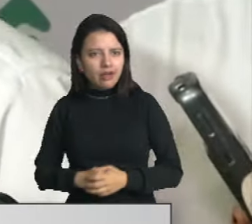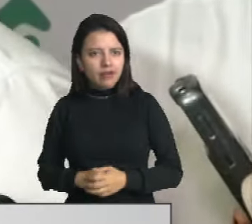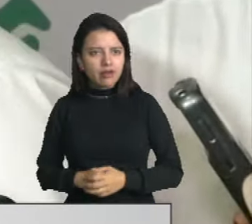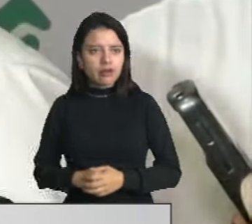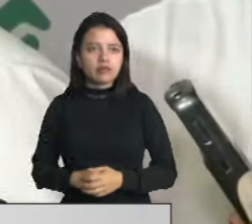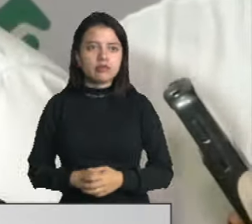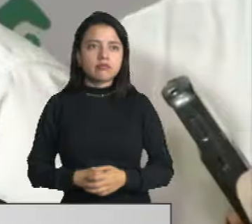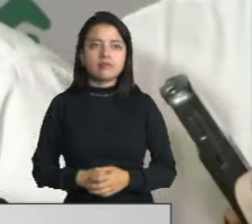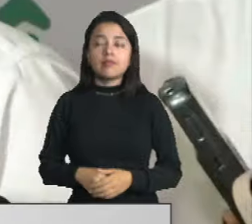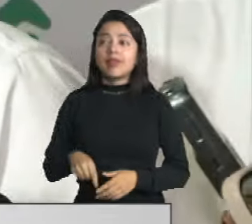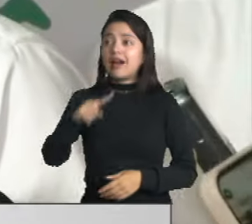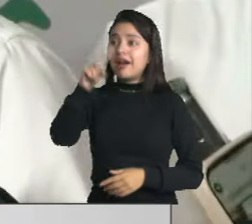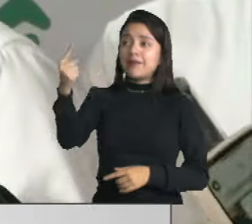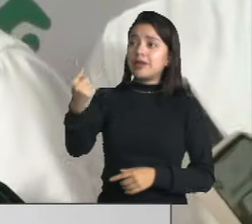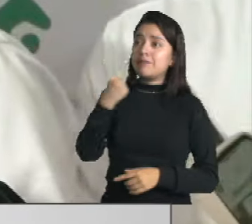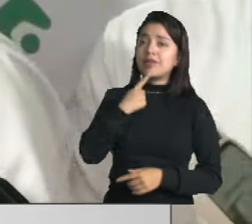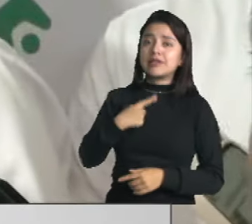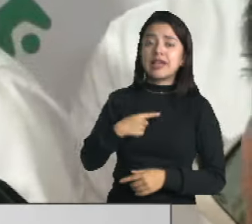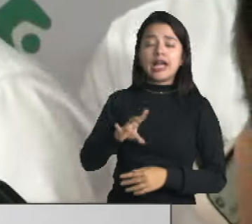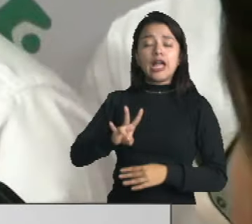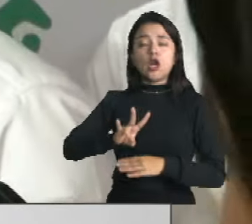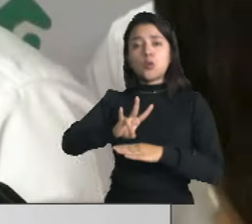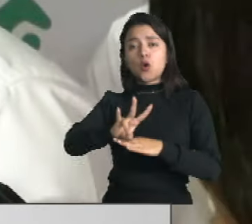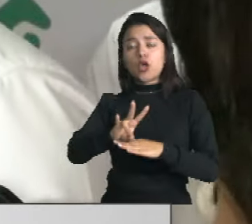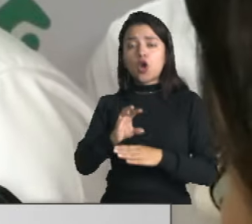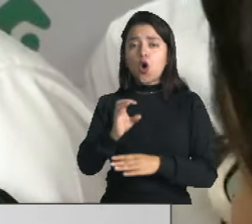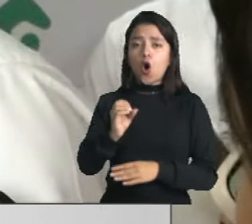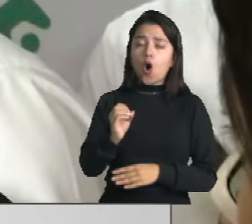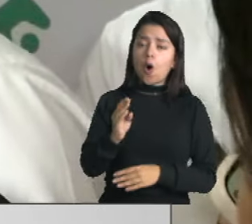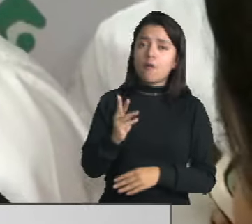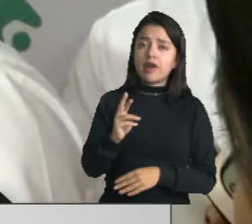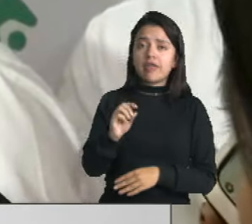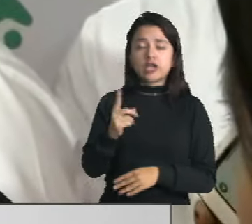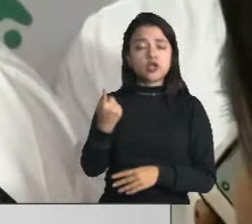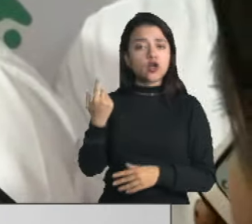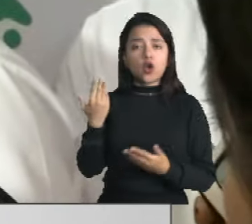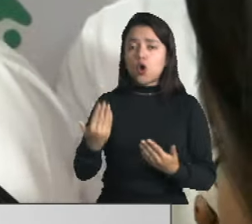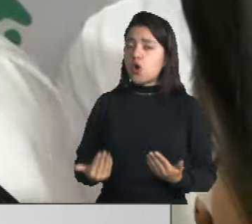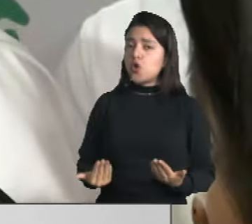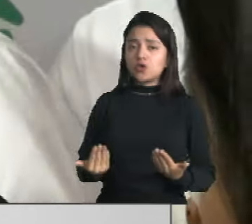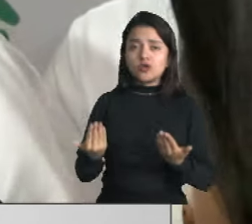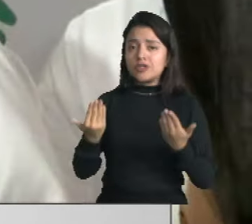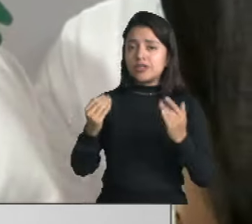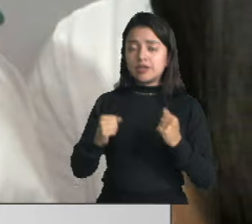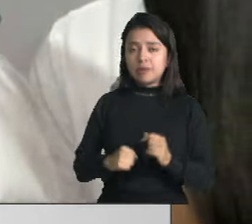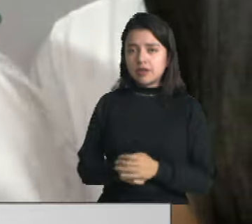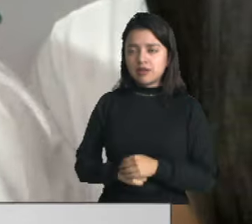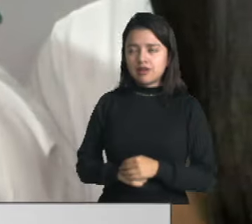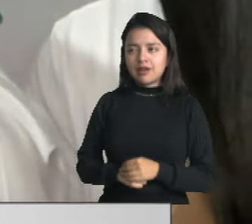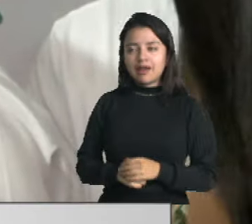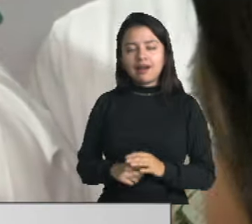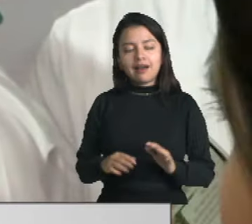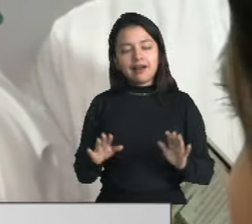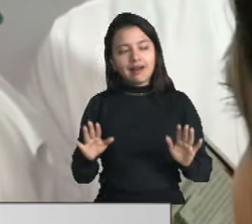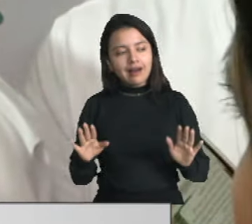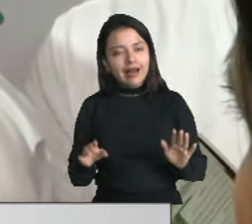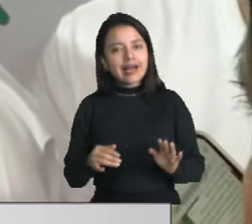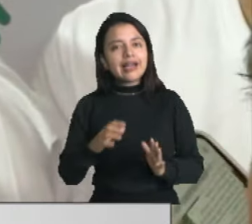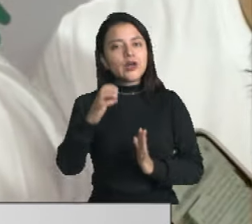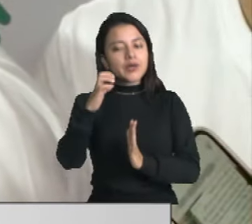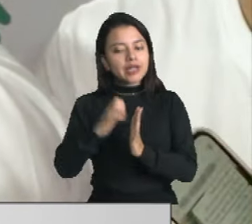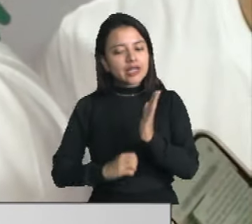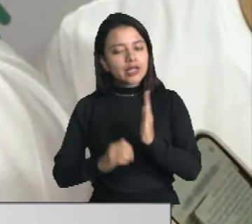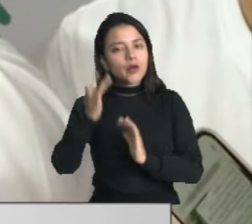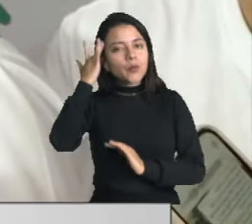el modelo de Odebrecht porque el modelo de Odebrecht sí funcionó. Ahora, que quieren modificarlo para retirar imputaciones, bueno, así que le expliquen al